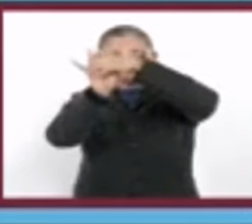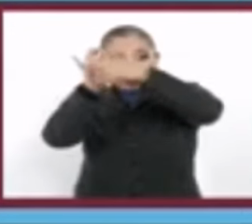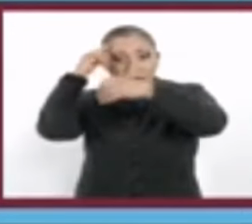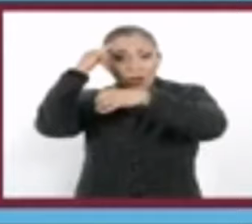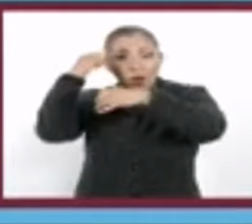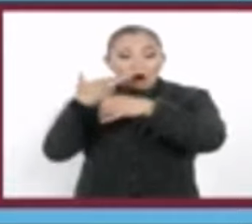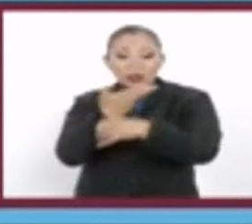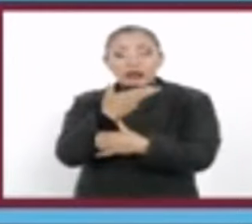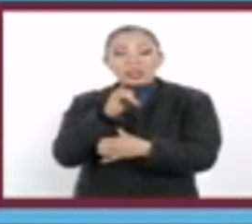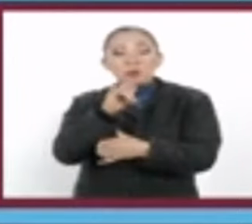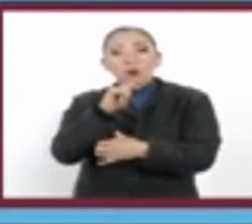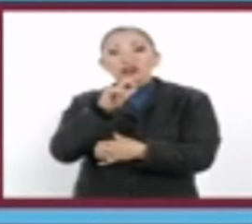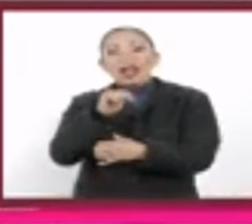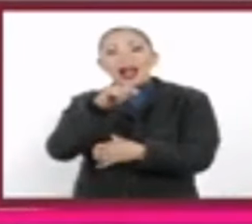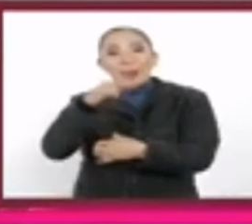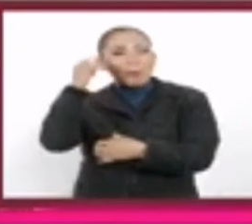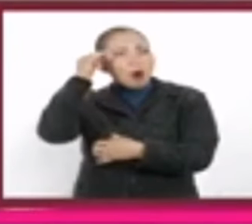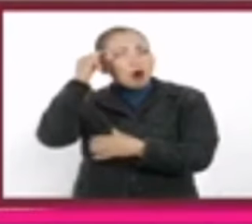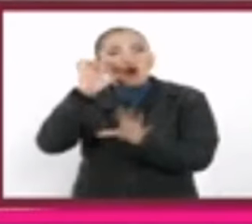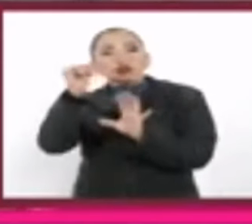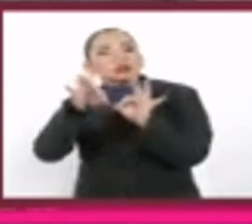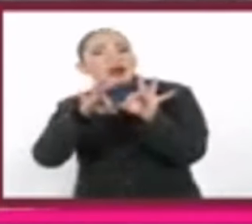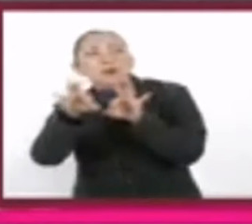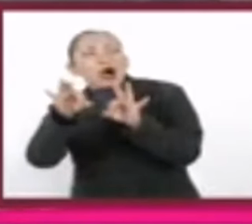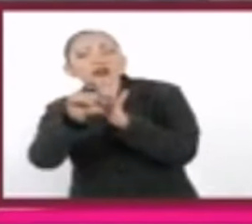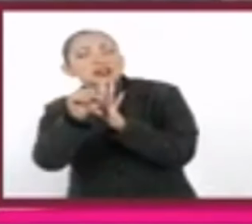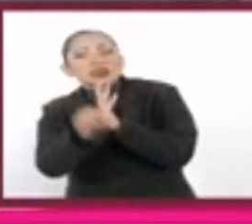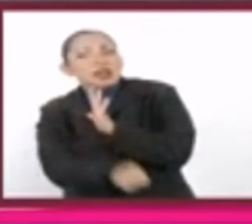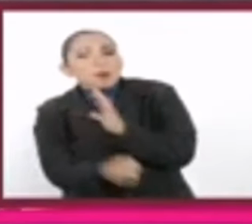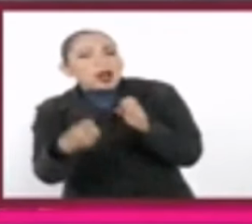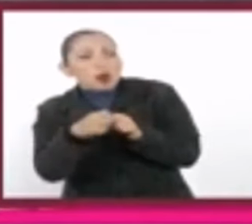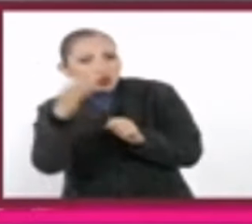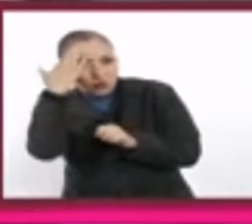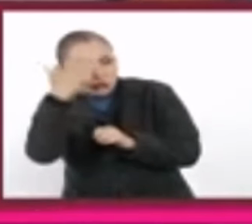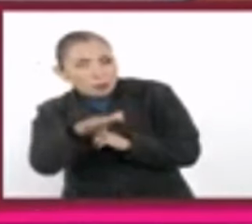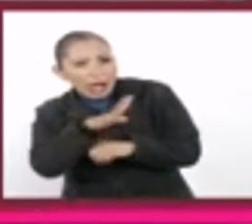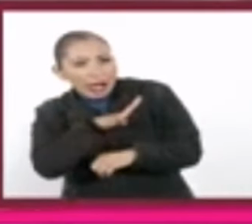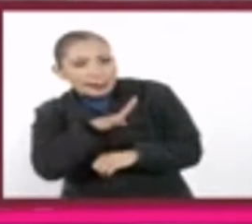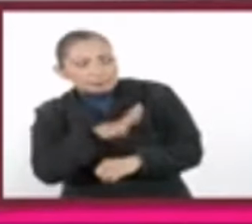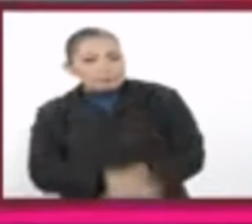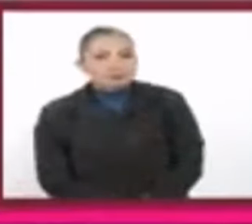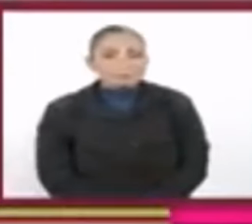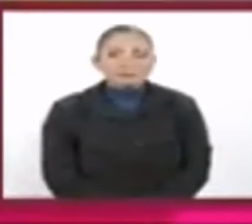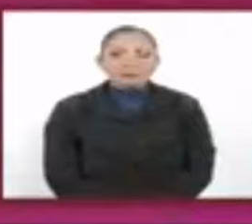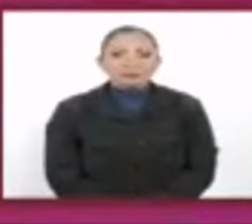cerebro o el hipotálamo. ¿Qué otras funciones del sistema nervioso conoces?